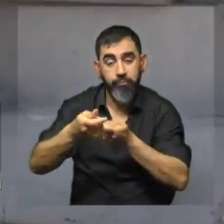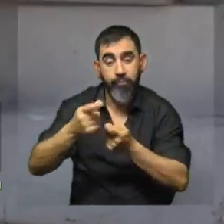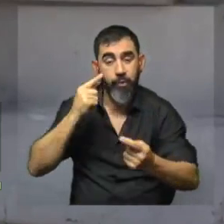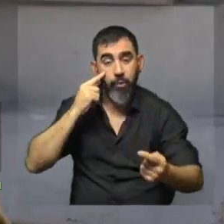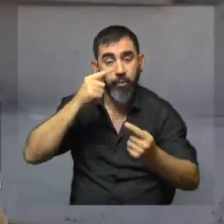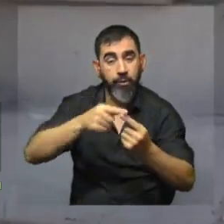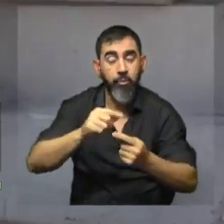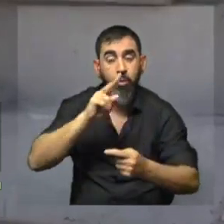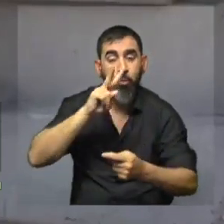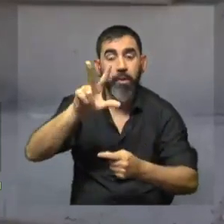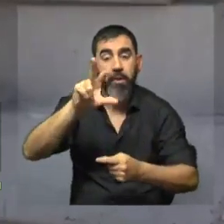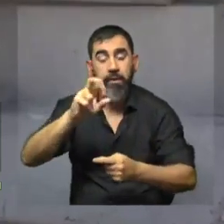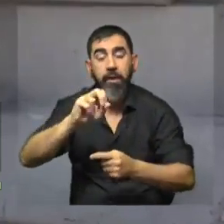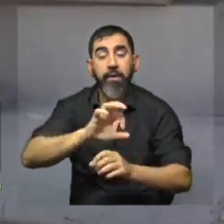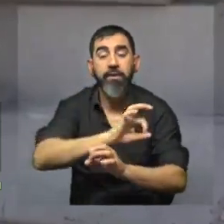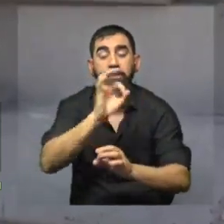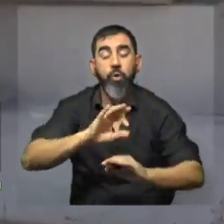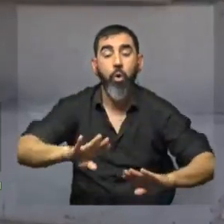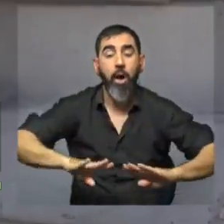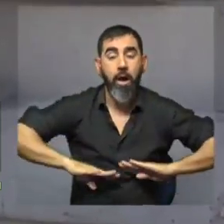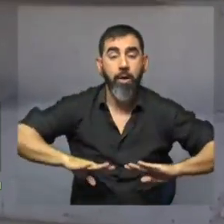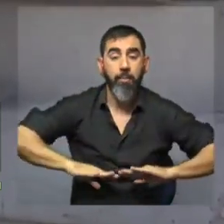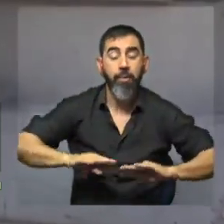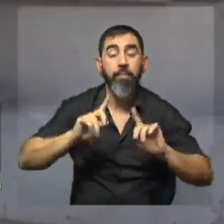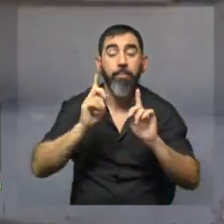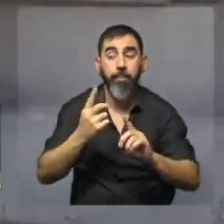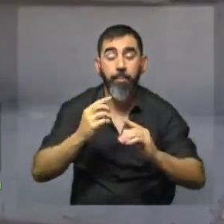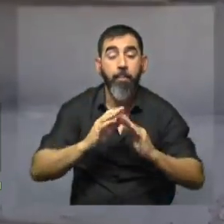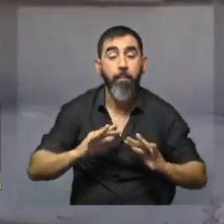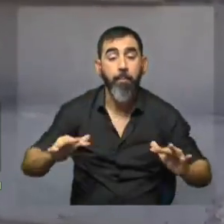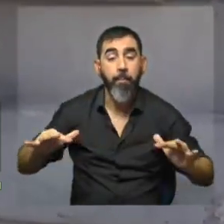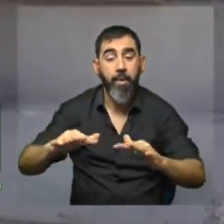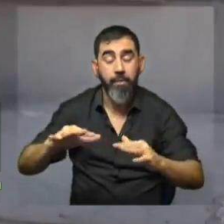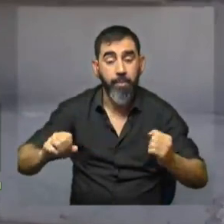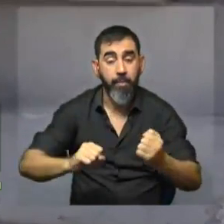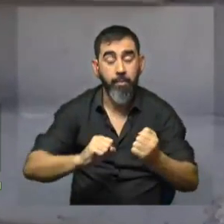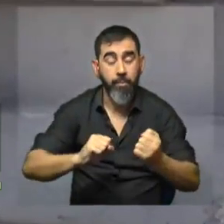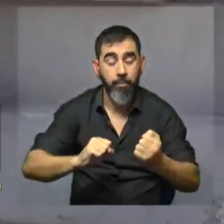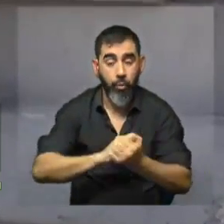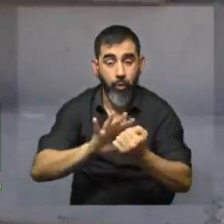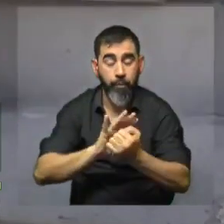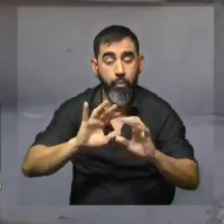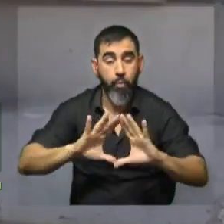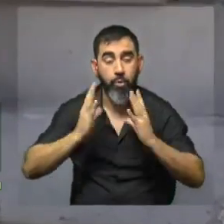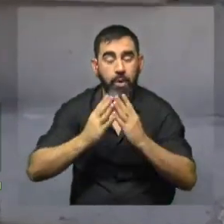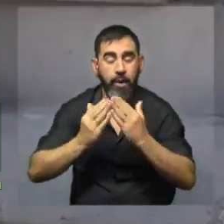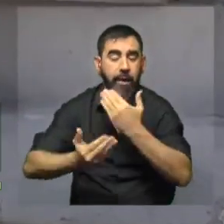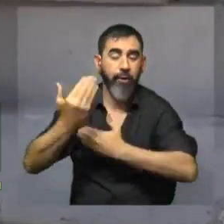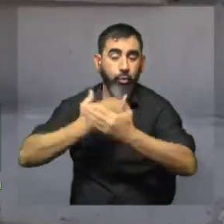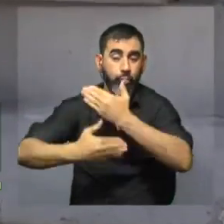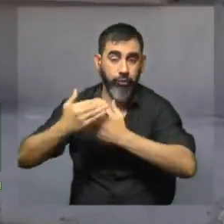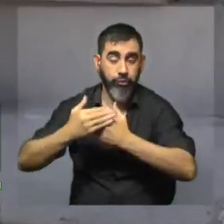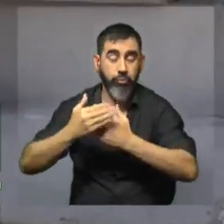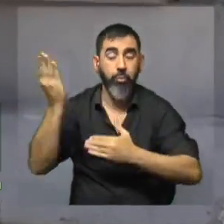propósito del 2030 hambre cero, que por efecto de la pandemia a nivel mundial ha habido un retroceso tremendo. El